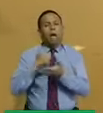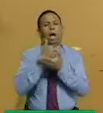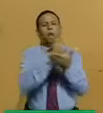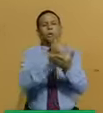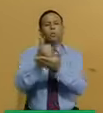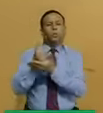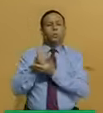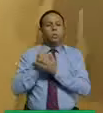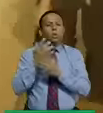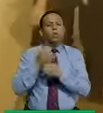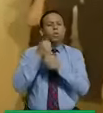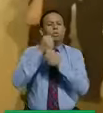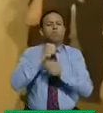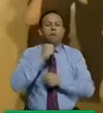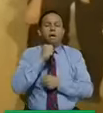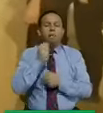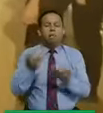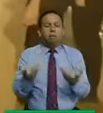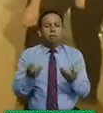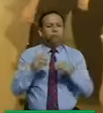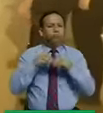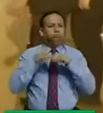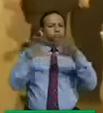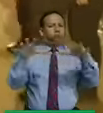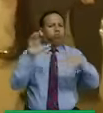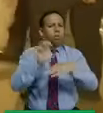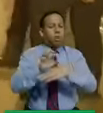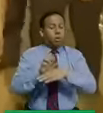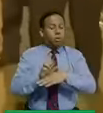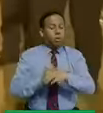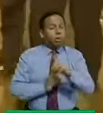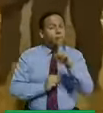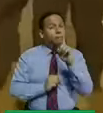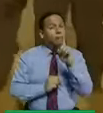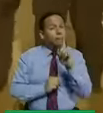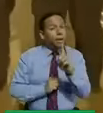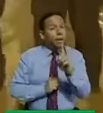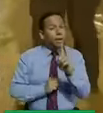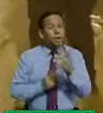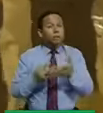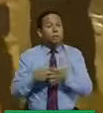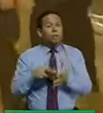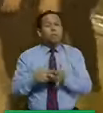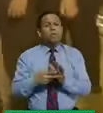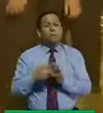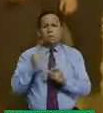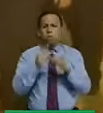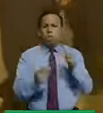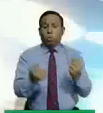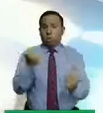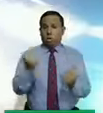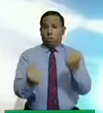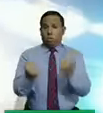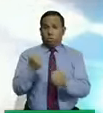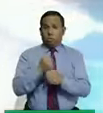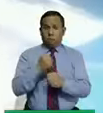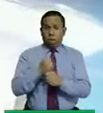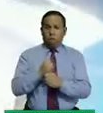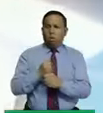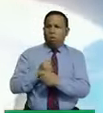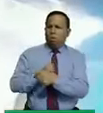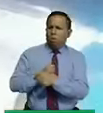problema de inseguridad que crece en el país. Sin embargo, es tomada de forma positiva por parte de los